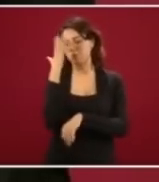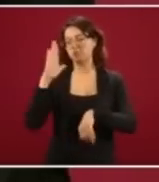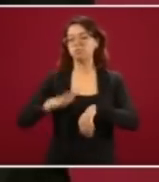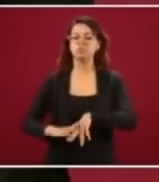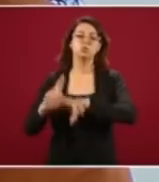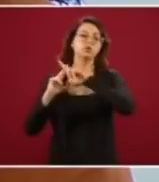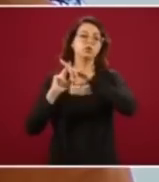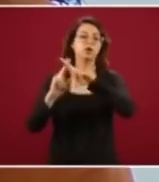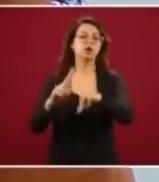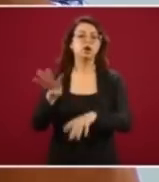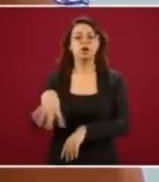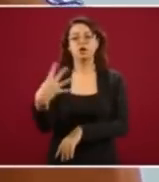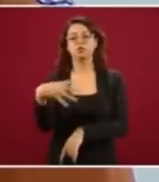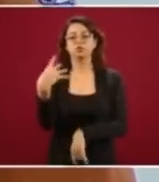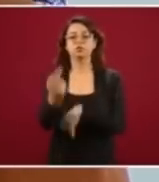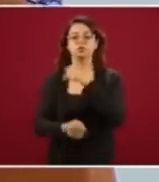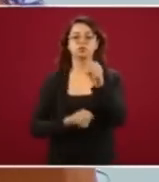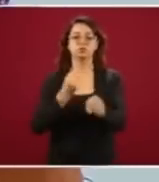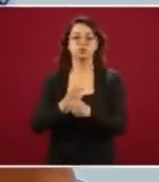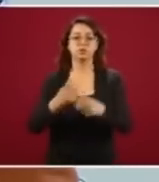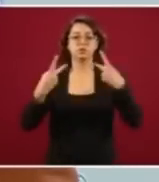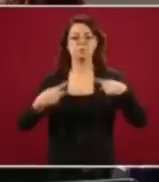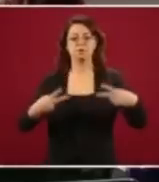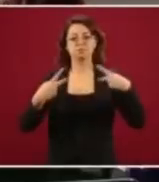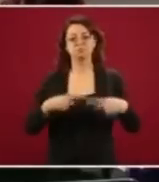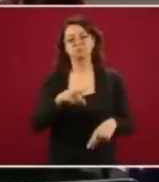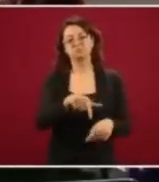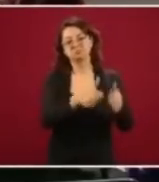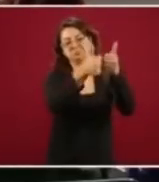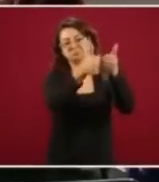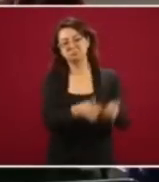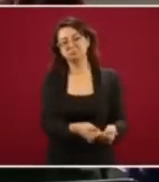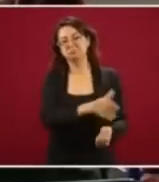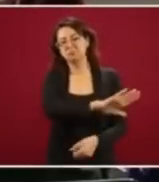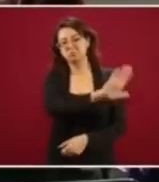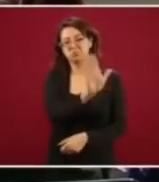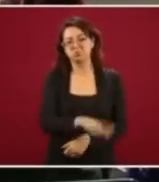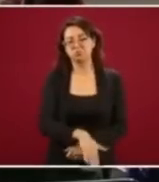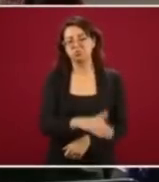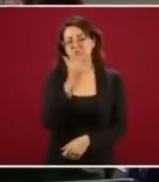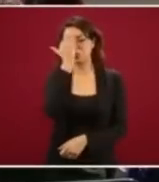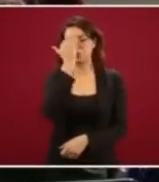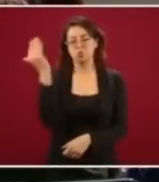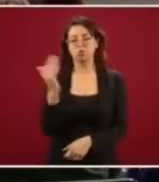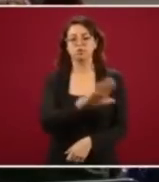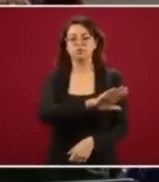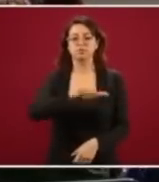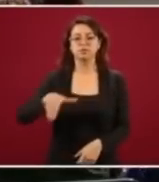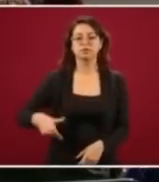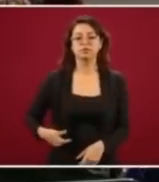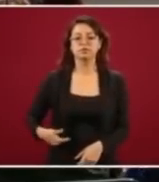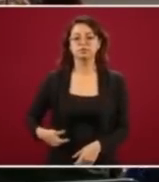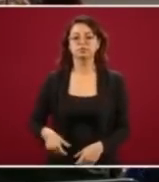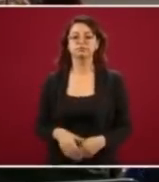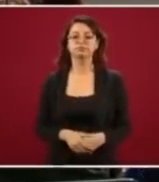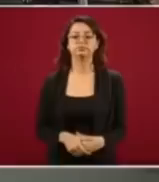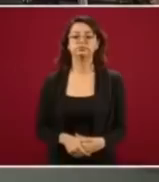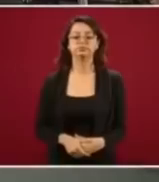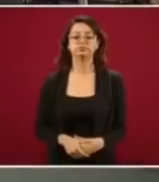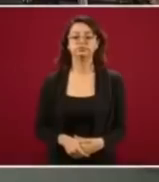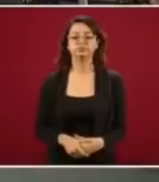años esas vidas que quedaron atrapados en este terrible accidente.